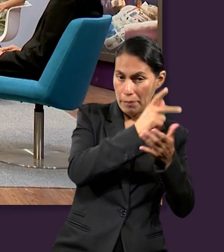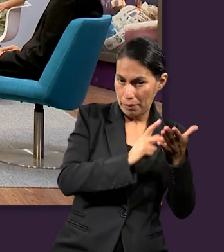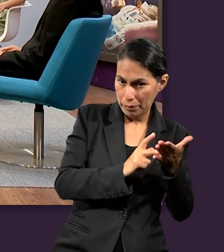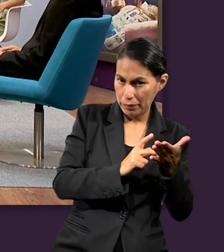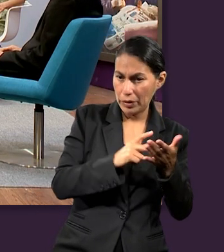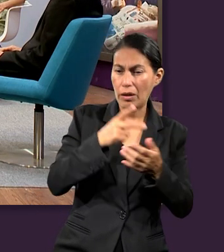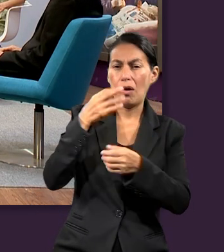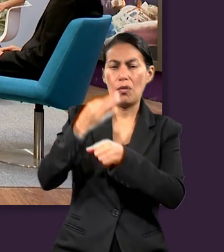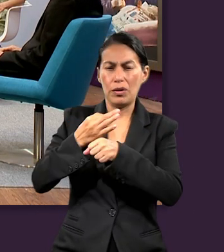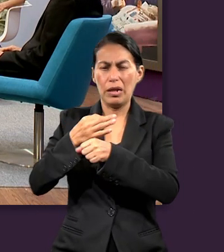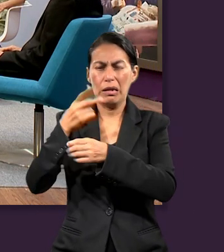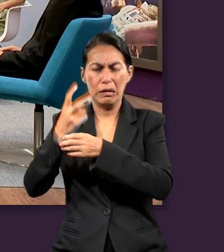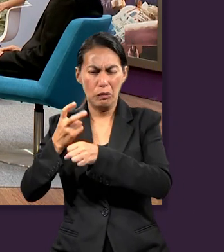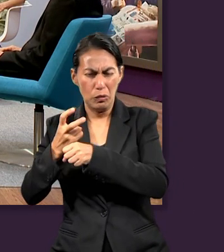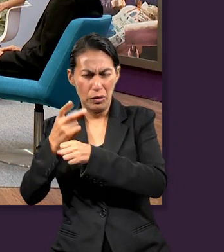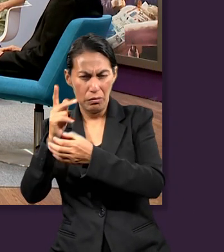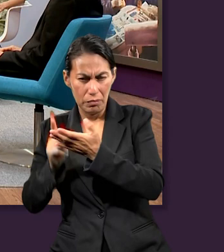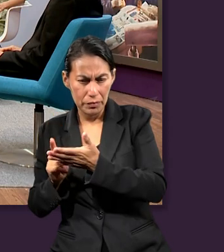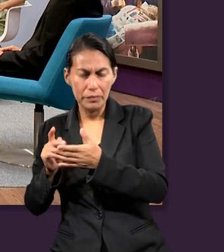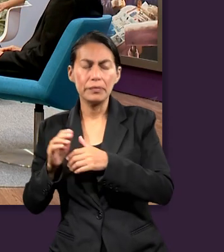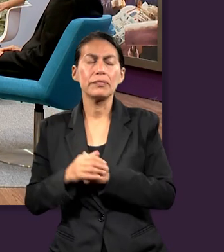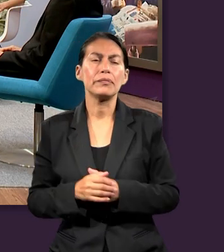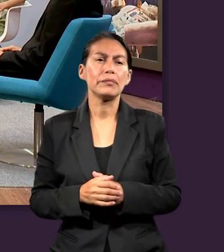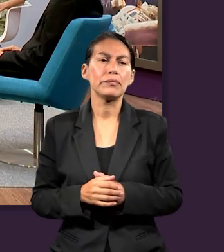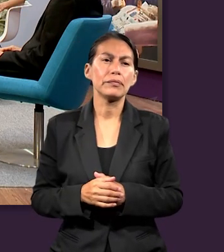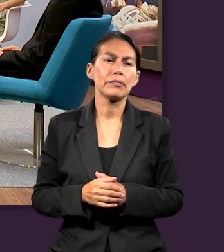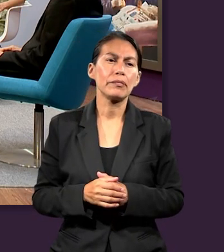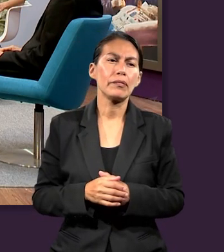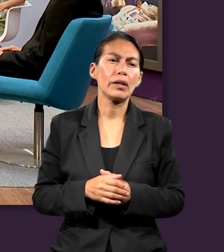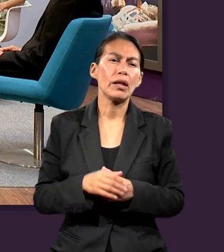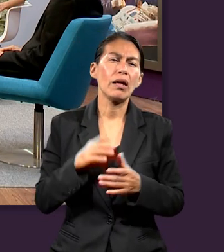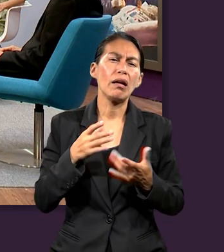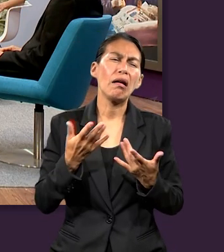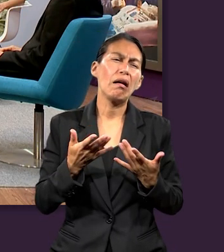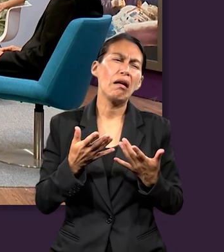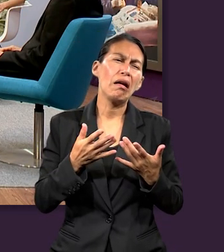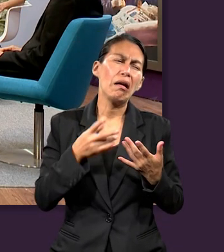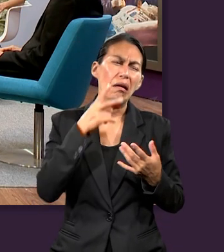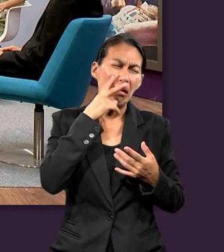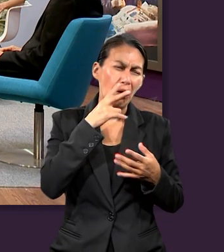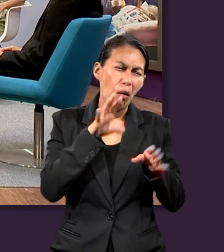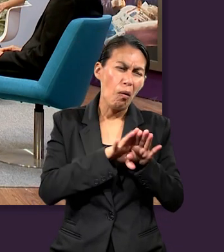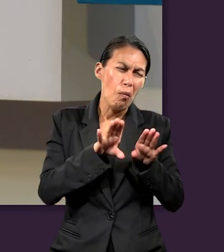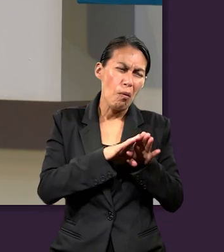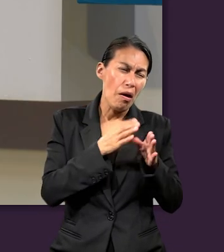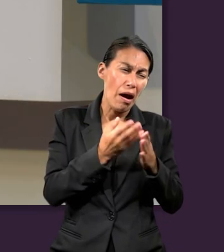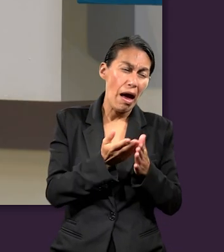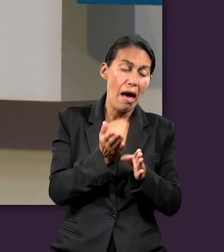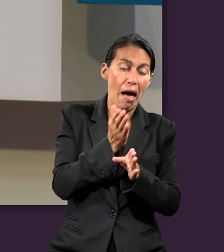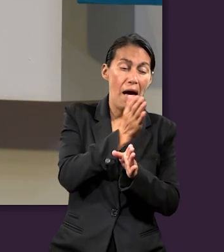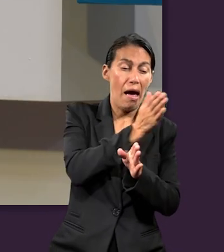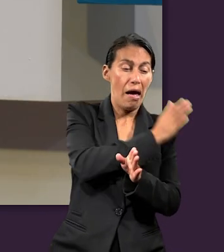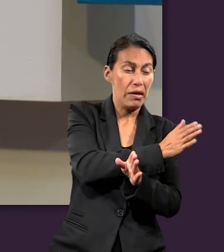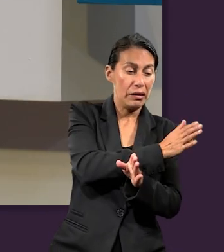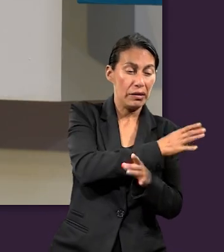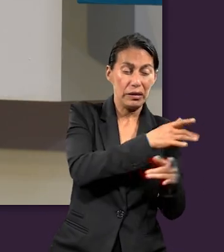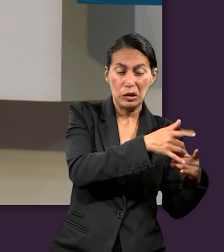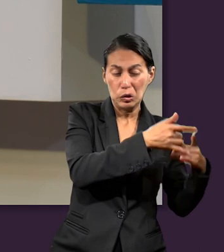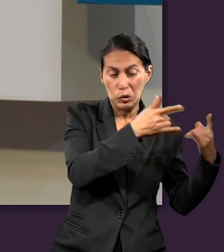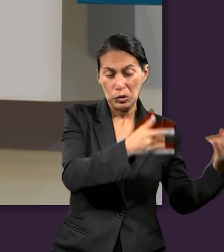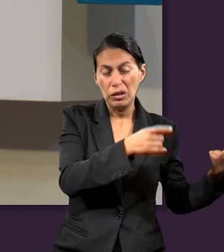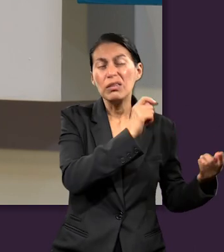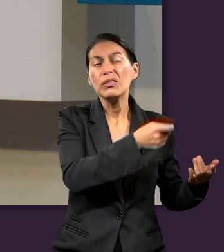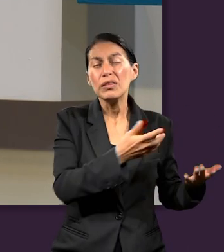en esta estamos viendo un repaso de lo que pasó en la historia en diferentes momentos